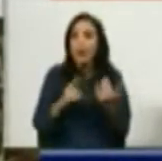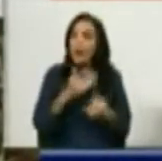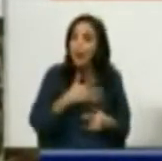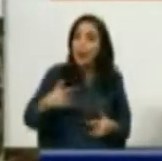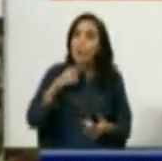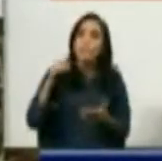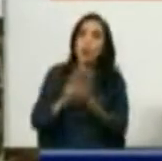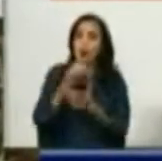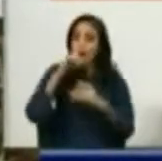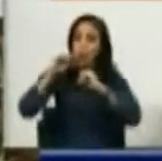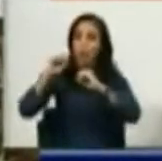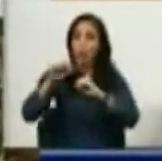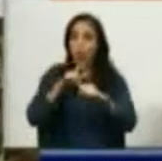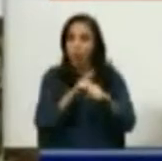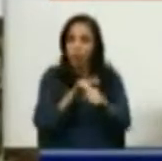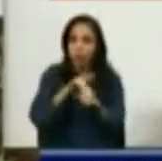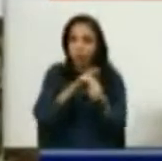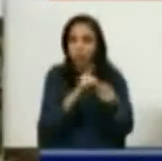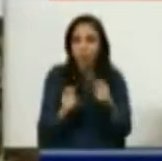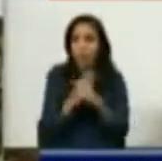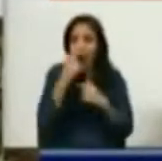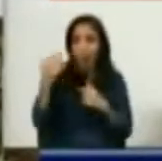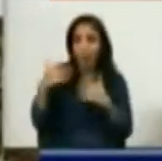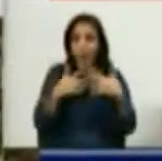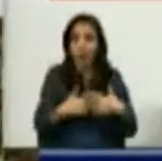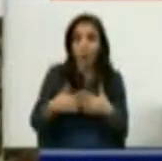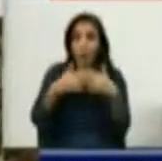eso ocurre en otro país